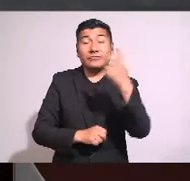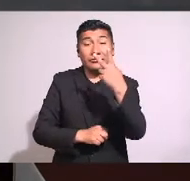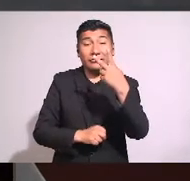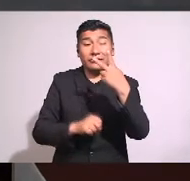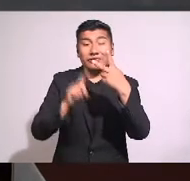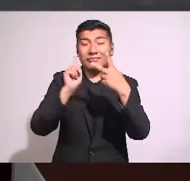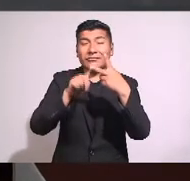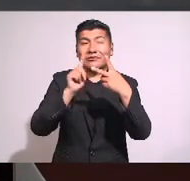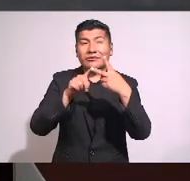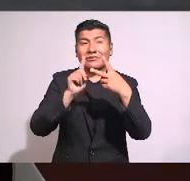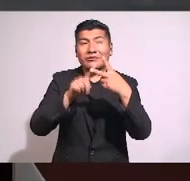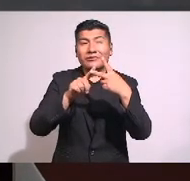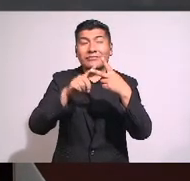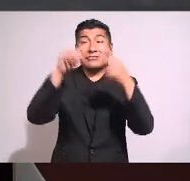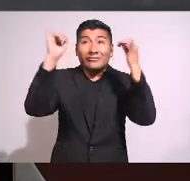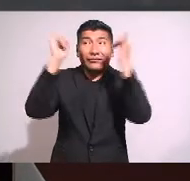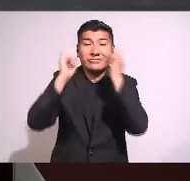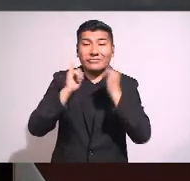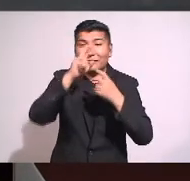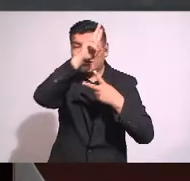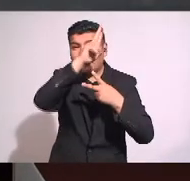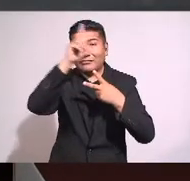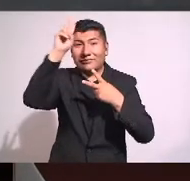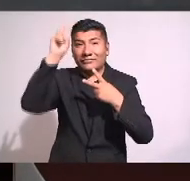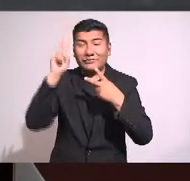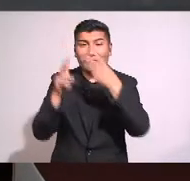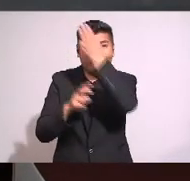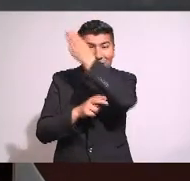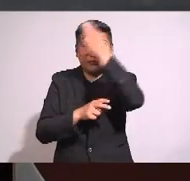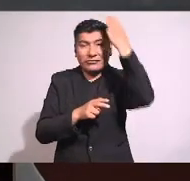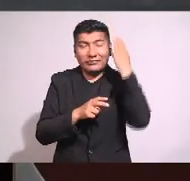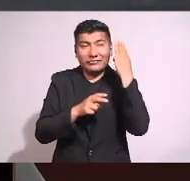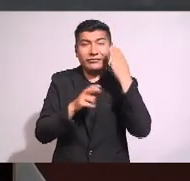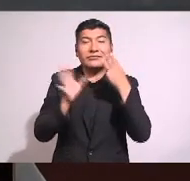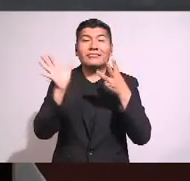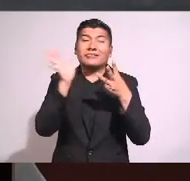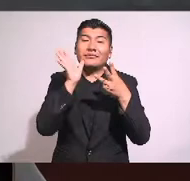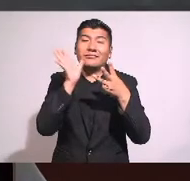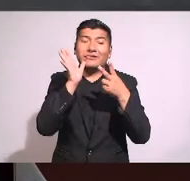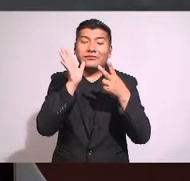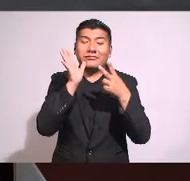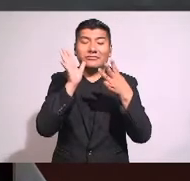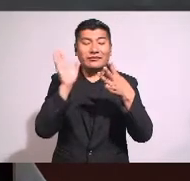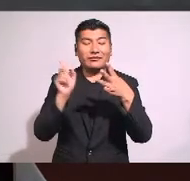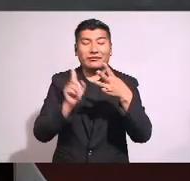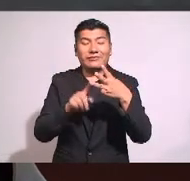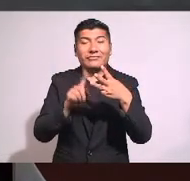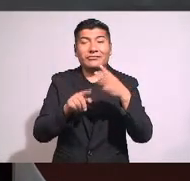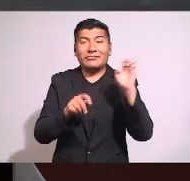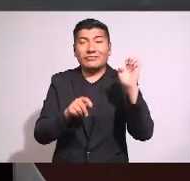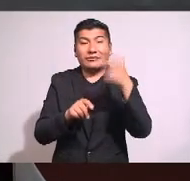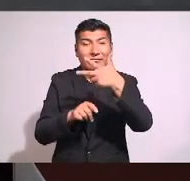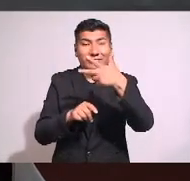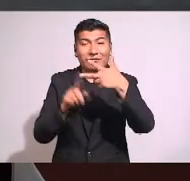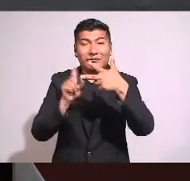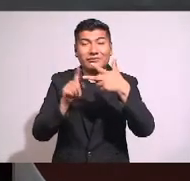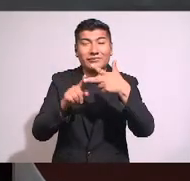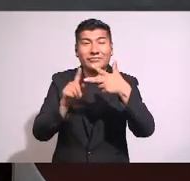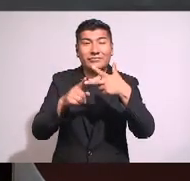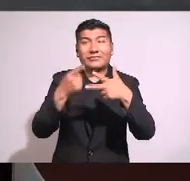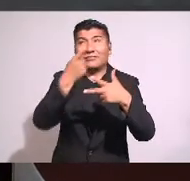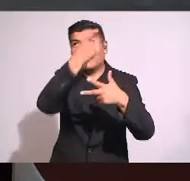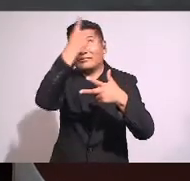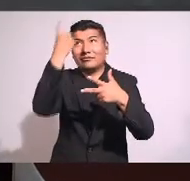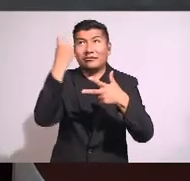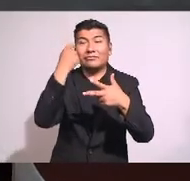centrándonos en la imagen de la Virgen María, Madre. Y tercero, preguntándonos